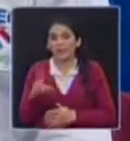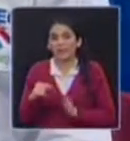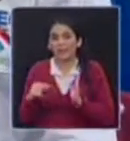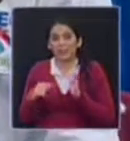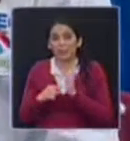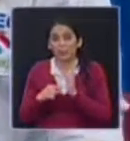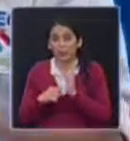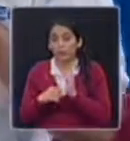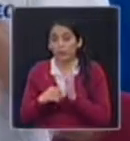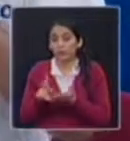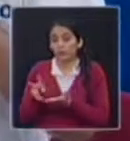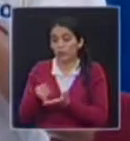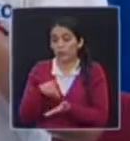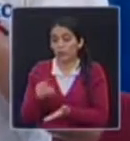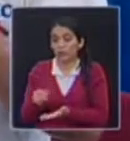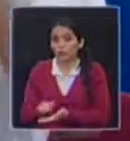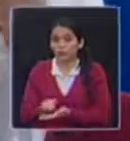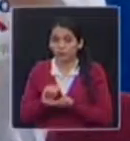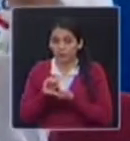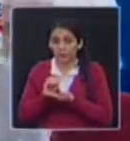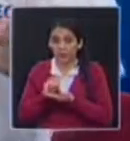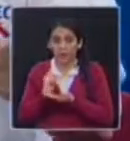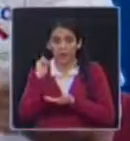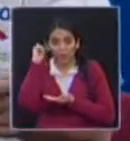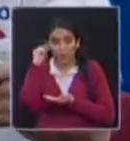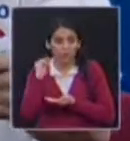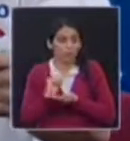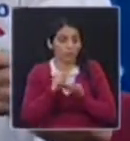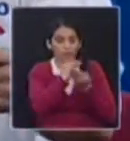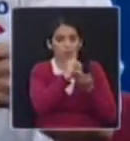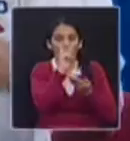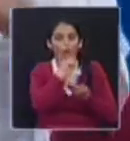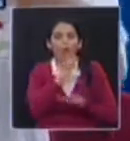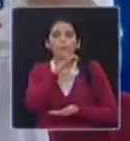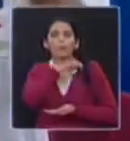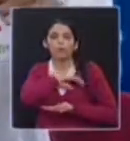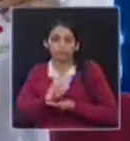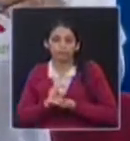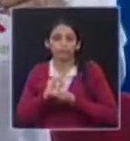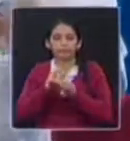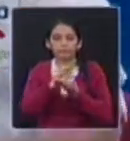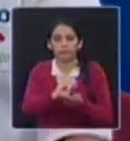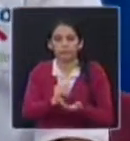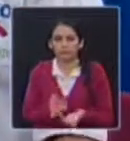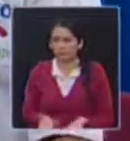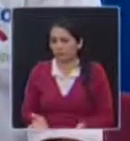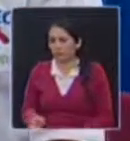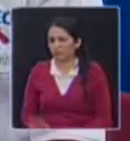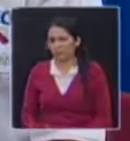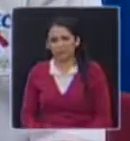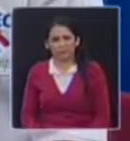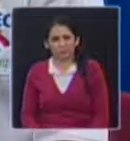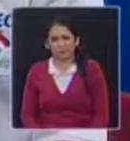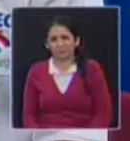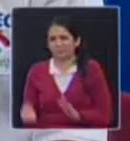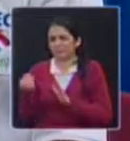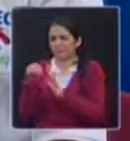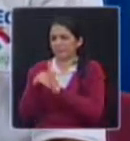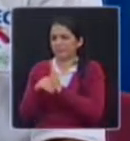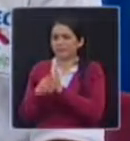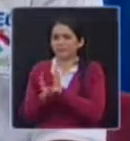que va a ir para los municipios. Y ello no solamente afecta a la ciudadanía, no solamente afecta a los constructores, en mayor